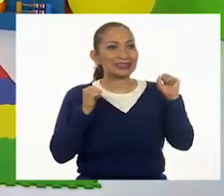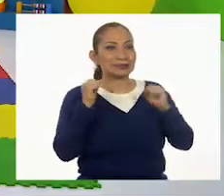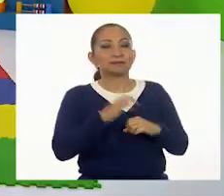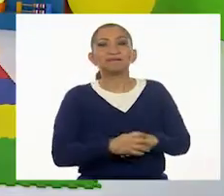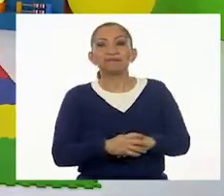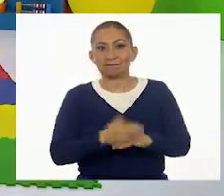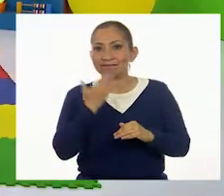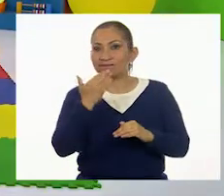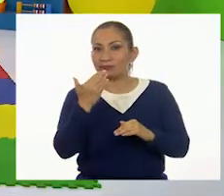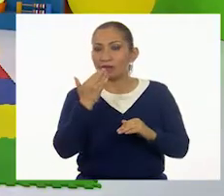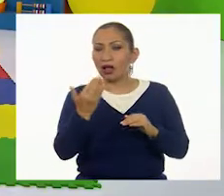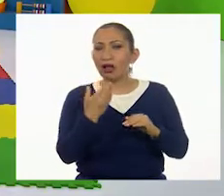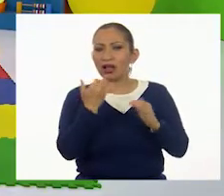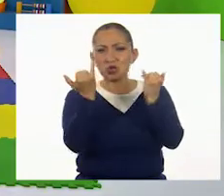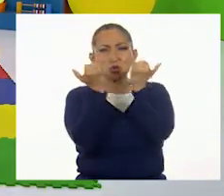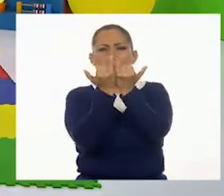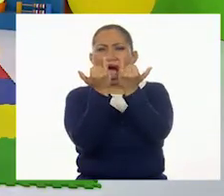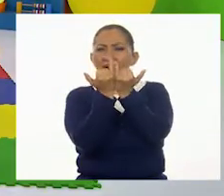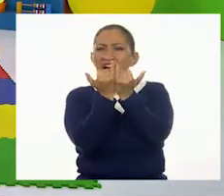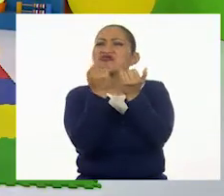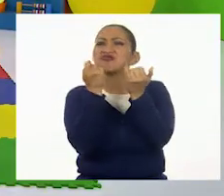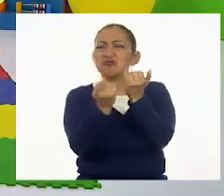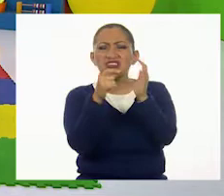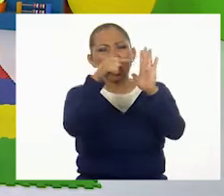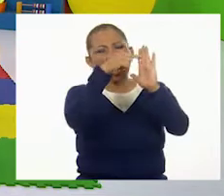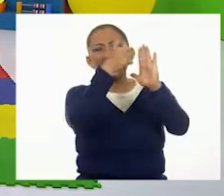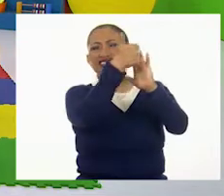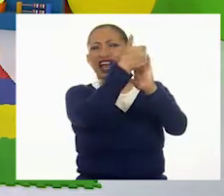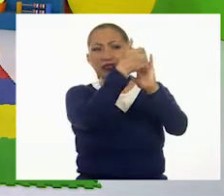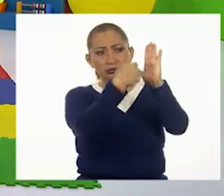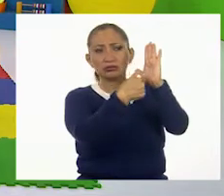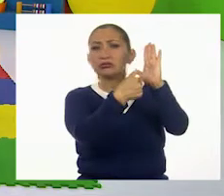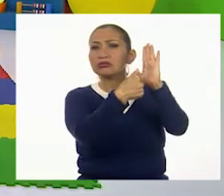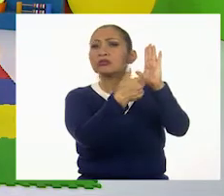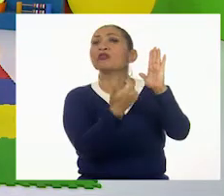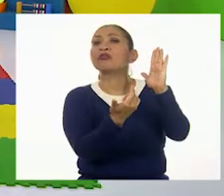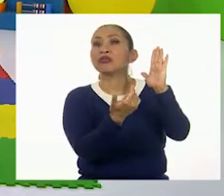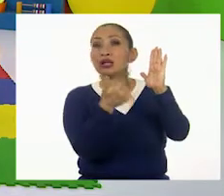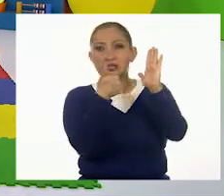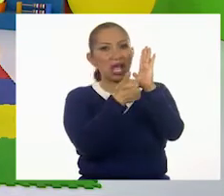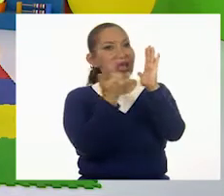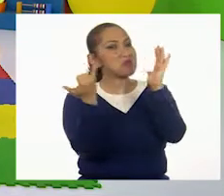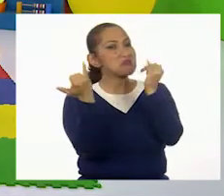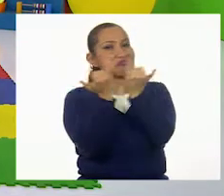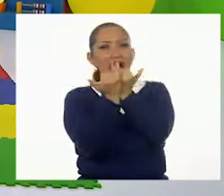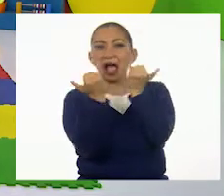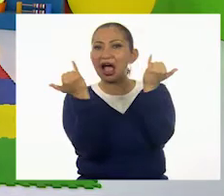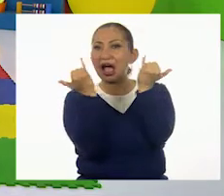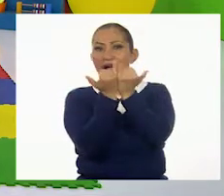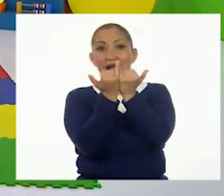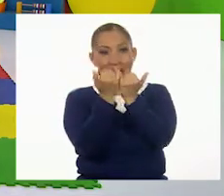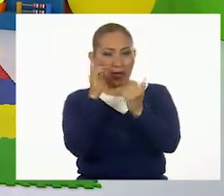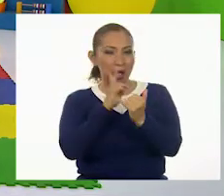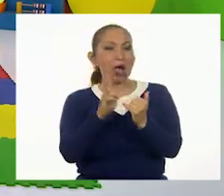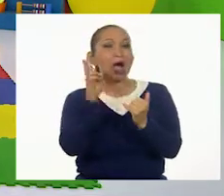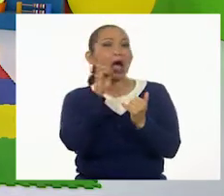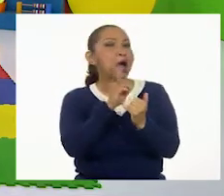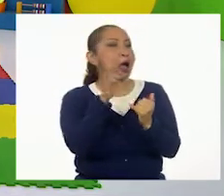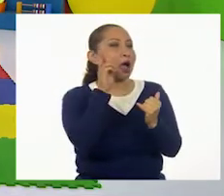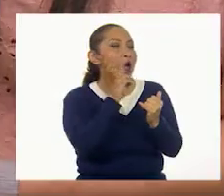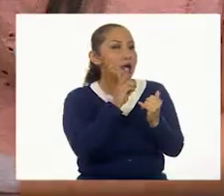seis. Muy bien, entonces si hay la misma cantidad, arriba hay seis y abajo también hay... ¡Seis! ¿Lo comprobamos? A ver.